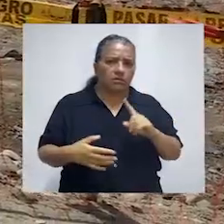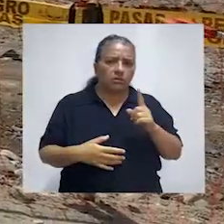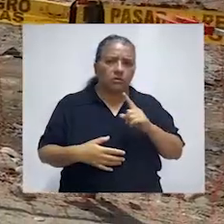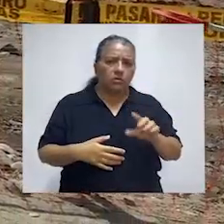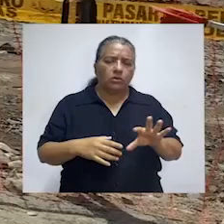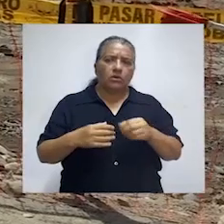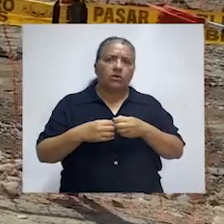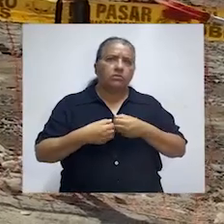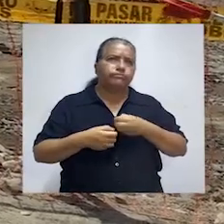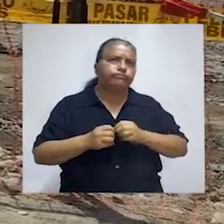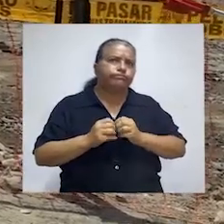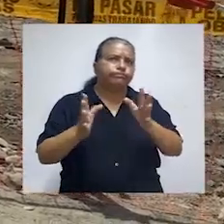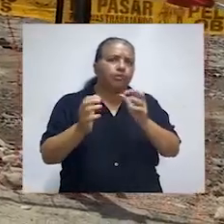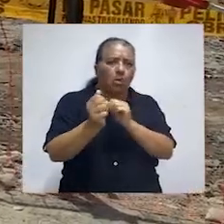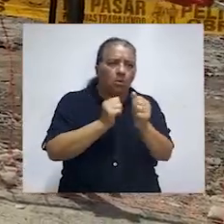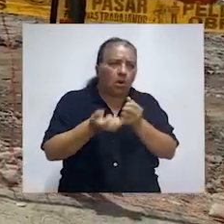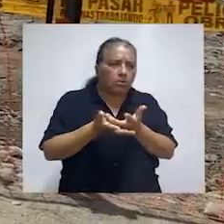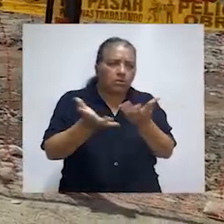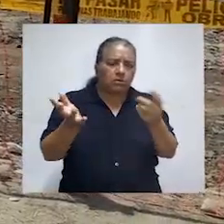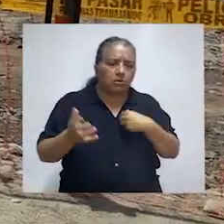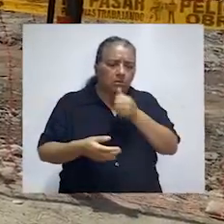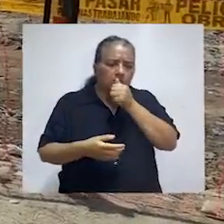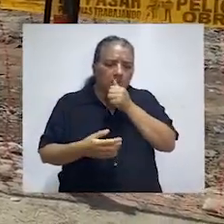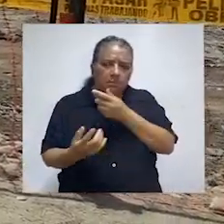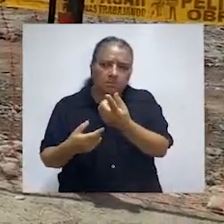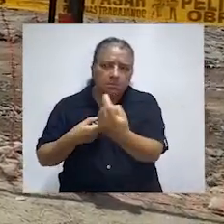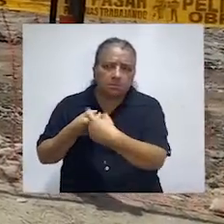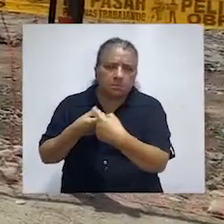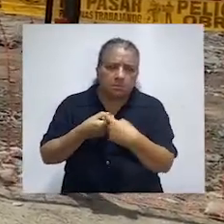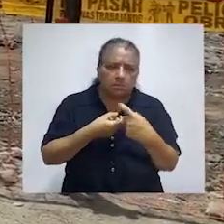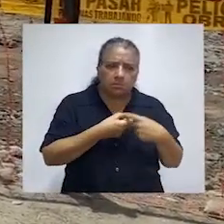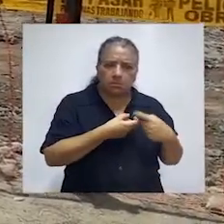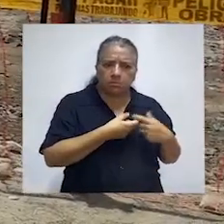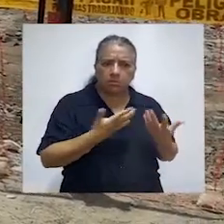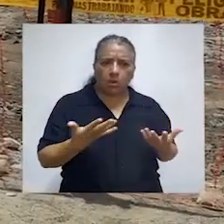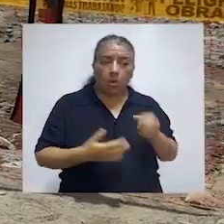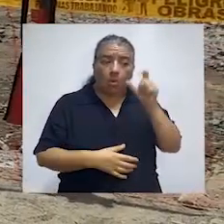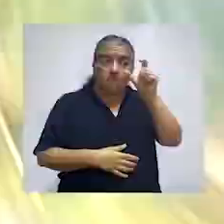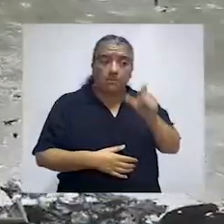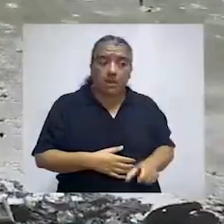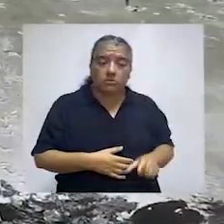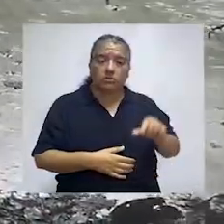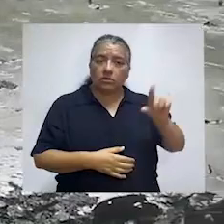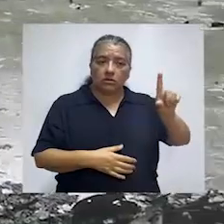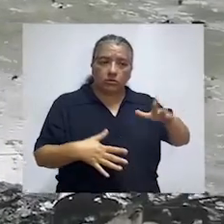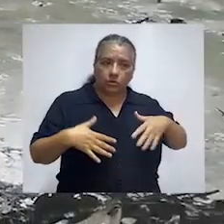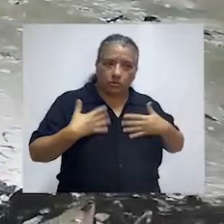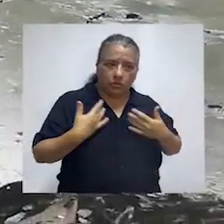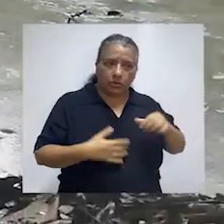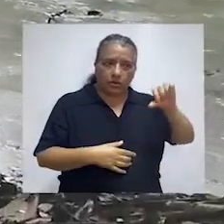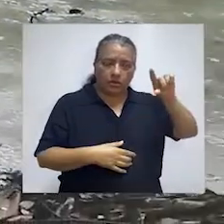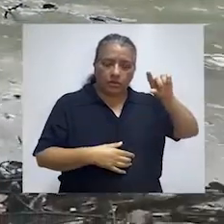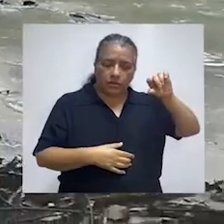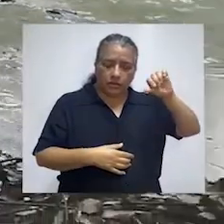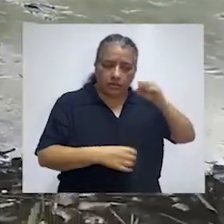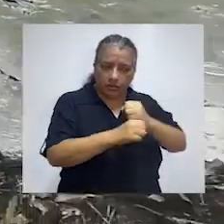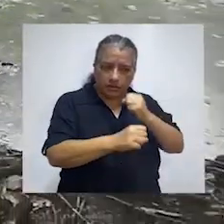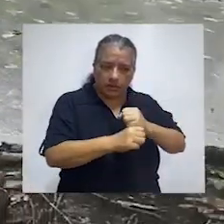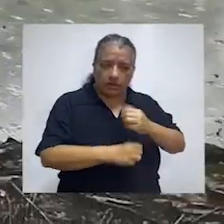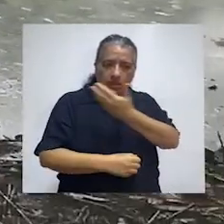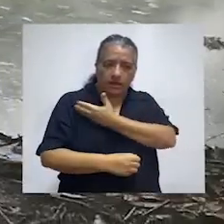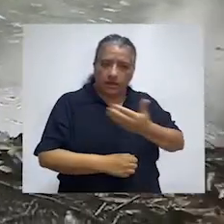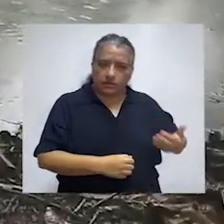o contratar a personas impedidas o inhabilitadas para trabajar en el Estado, entre otras. También son conductas infractoras